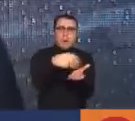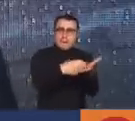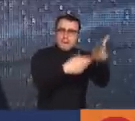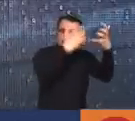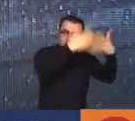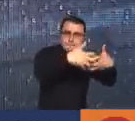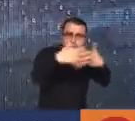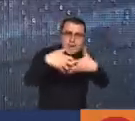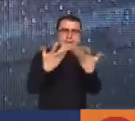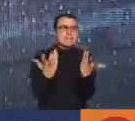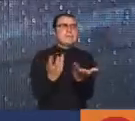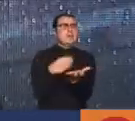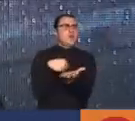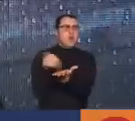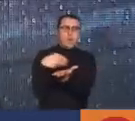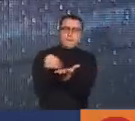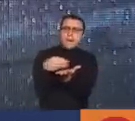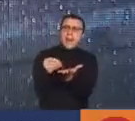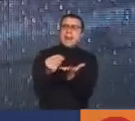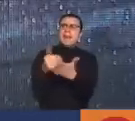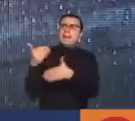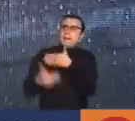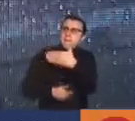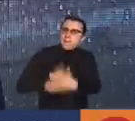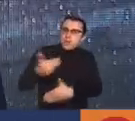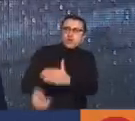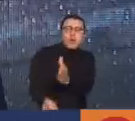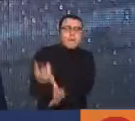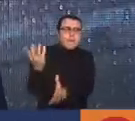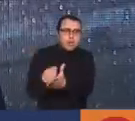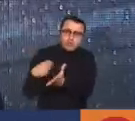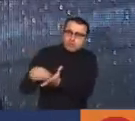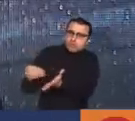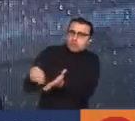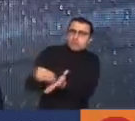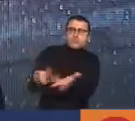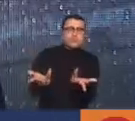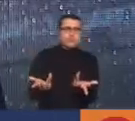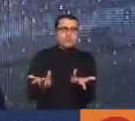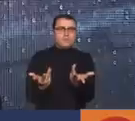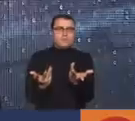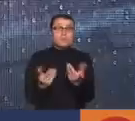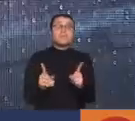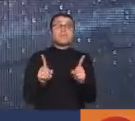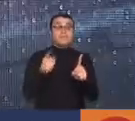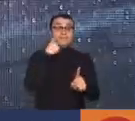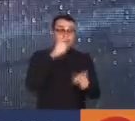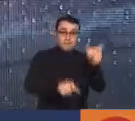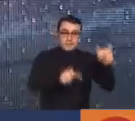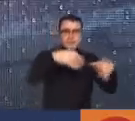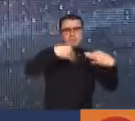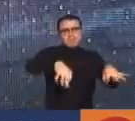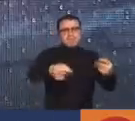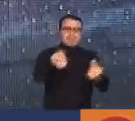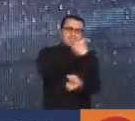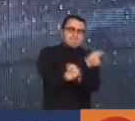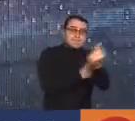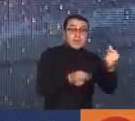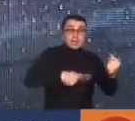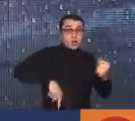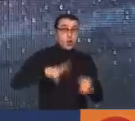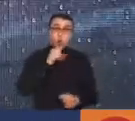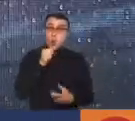comprar los procesos productivos. Si a la economía popular no le entra